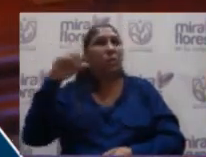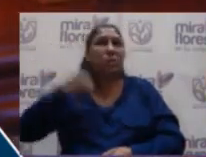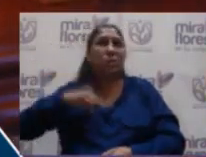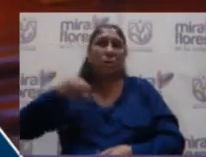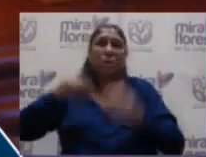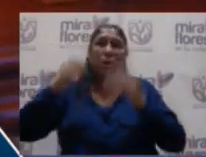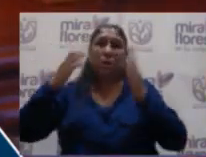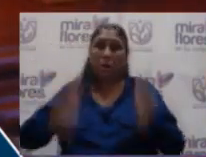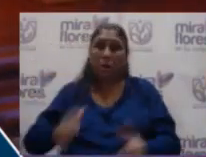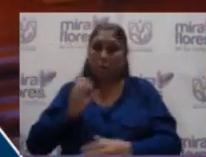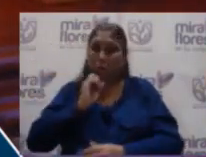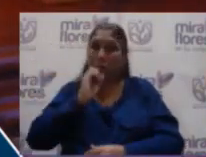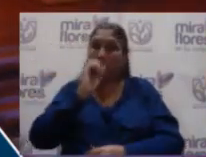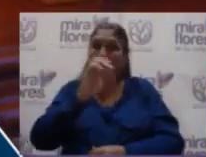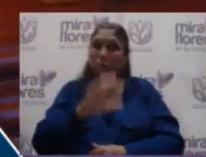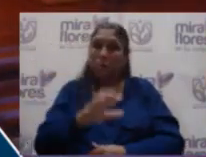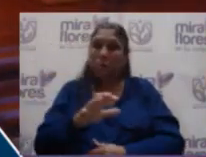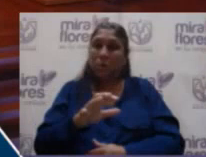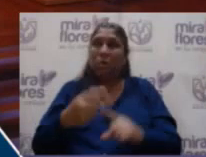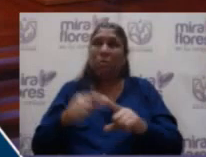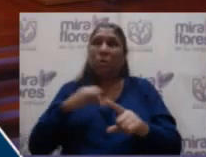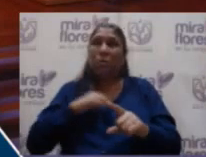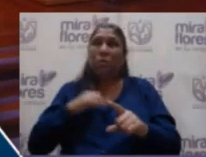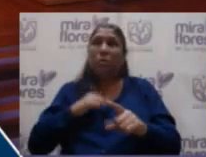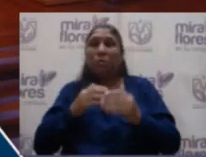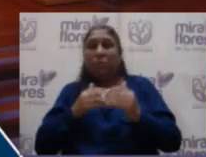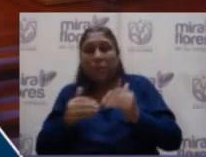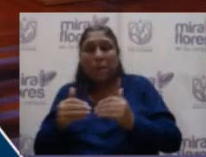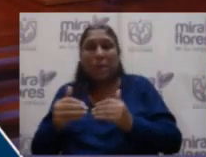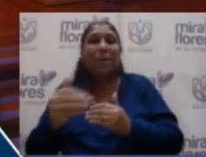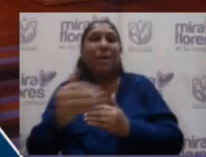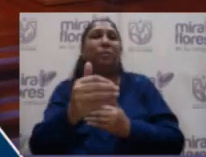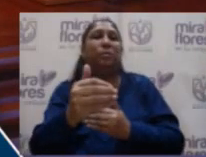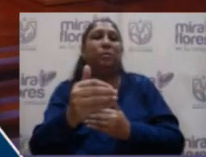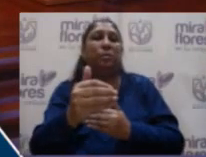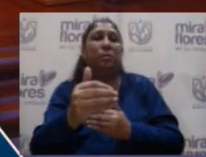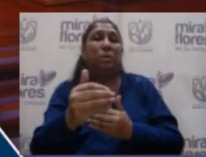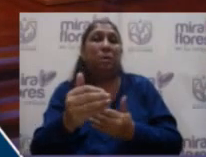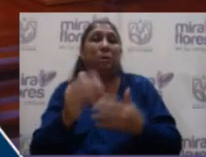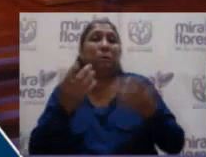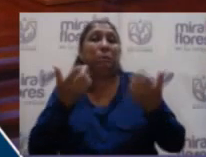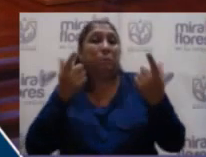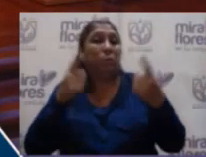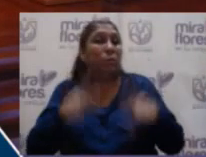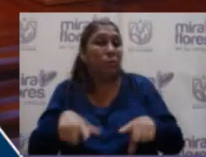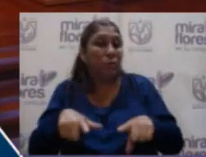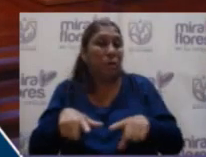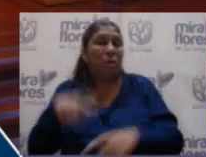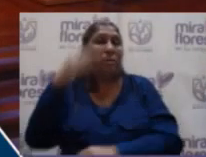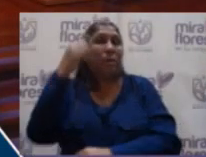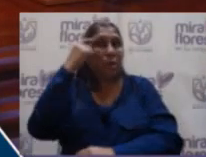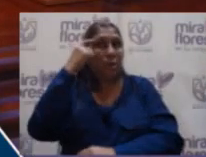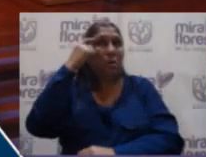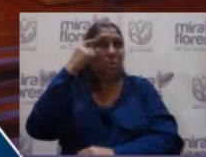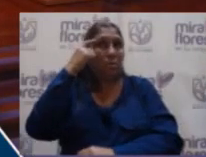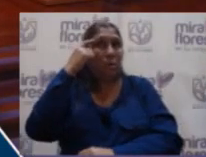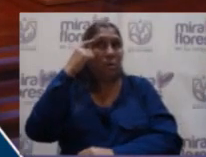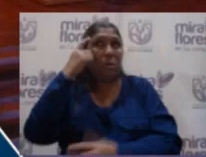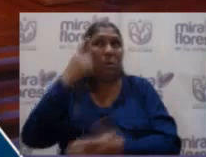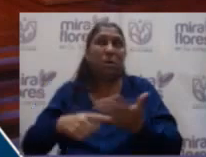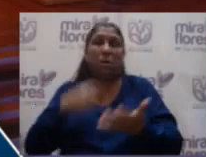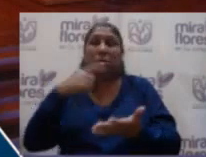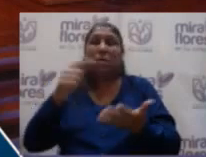que usted ha mencionado, pero me adelanto lo que pueda pasar. Y para que se tenga en cuenta, el día que